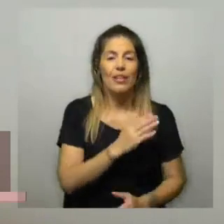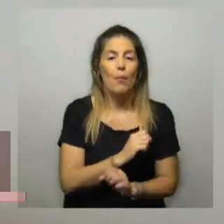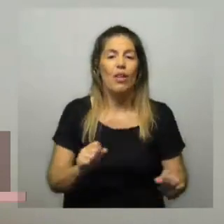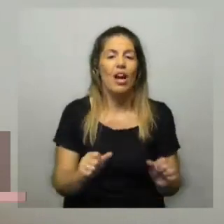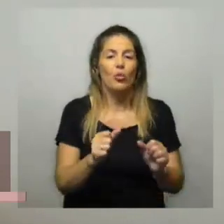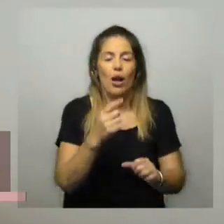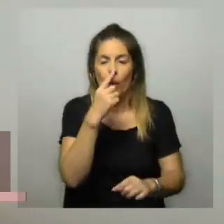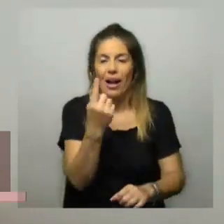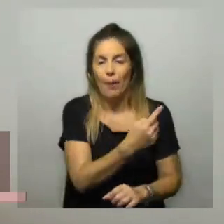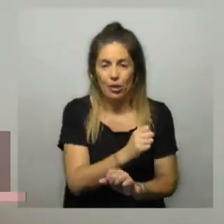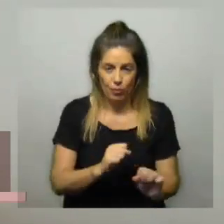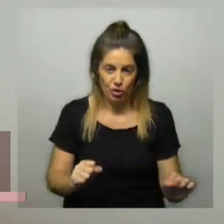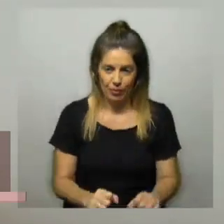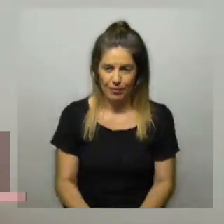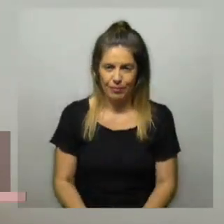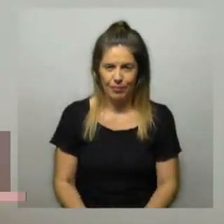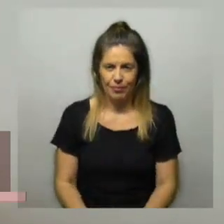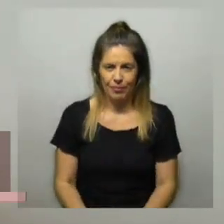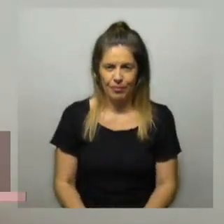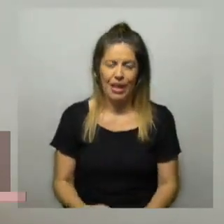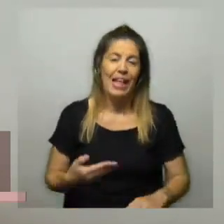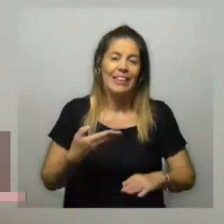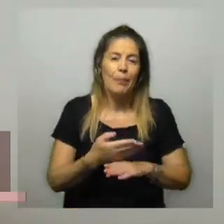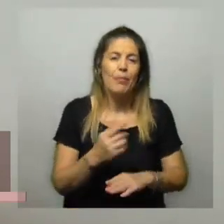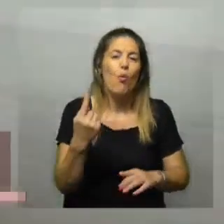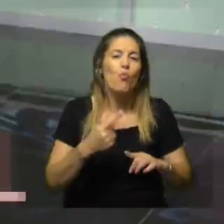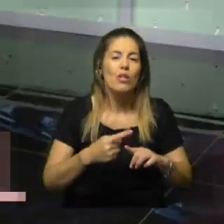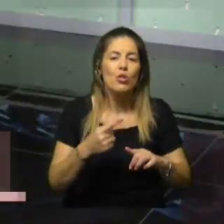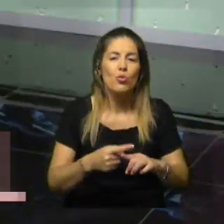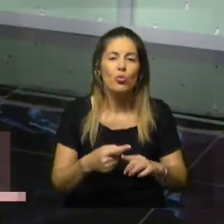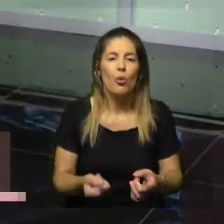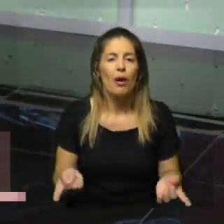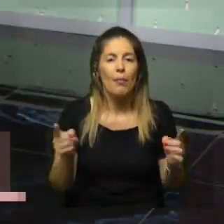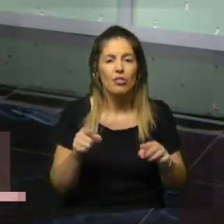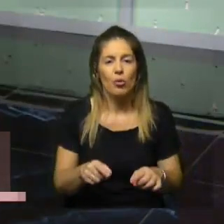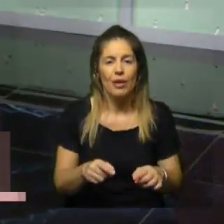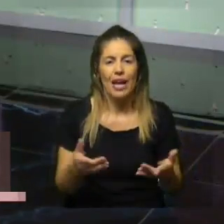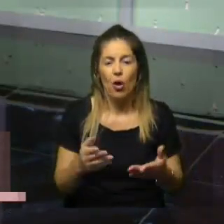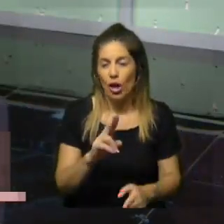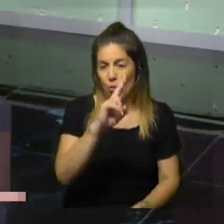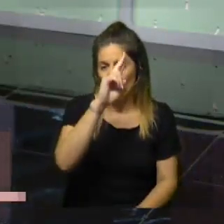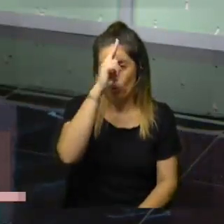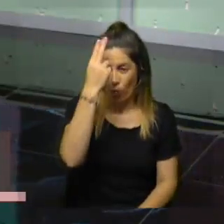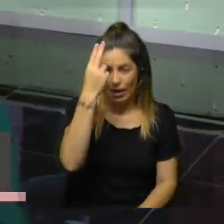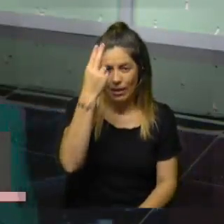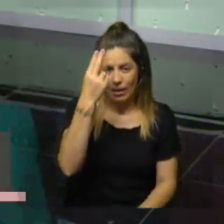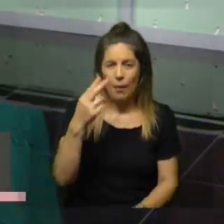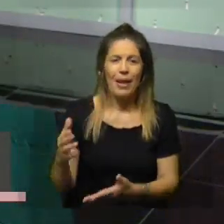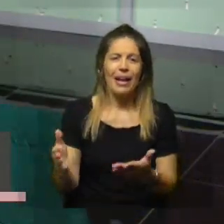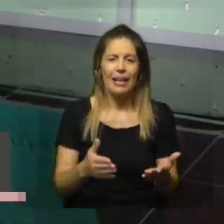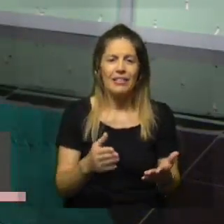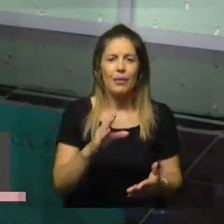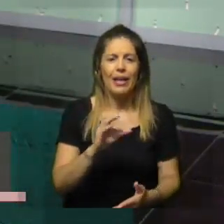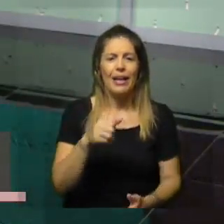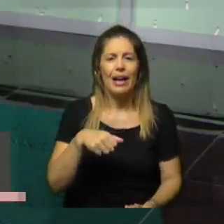posible. Bien, a Mauri te pedimos un minuto porque vamos a volver ahora a Uruguay. Para recibir a